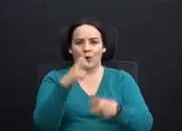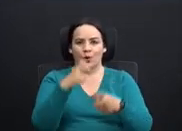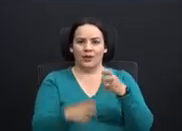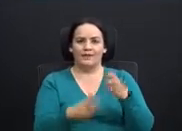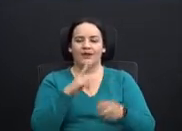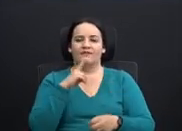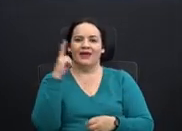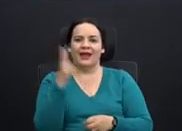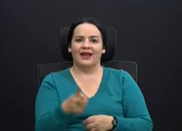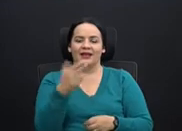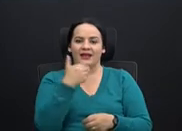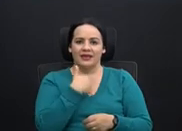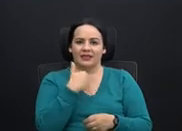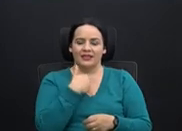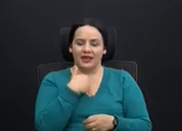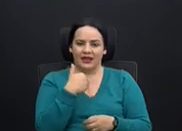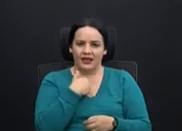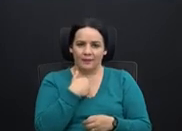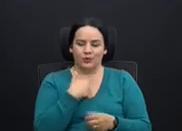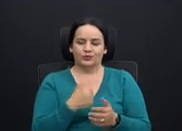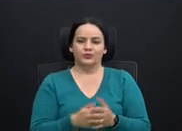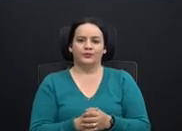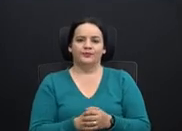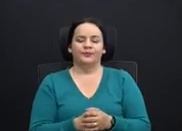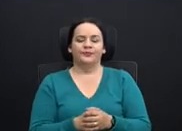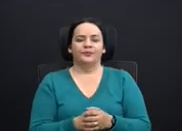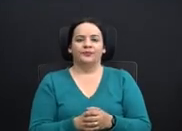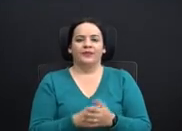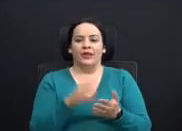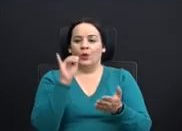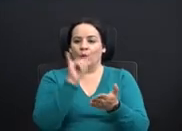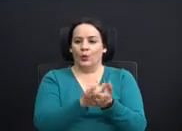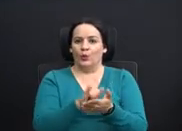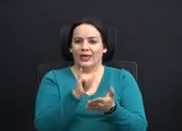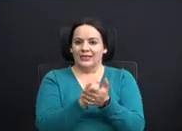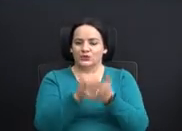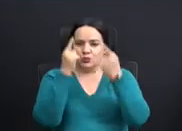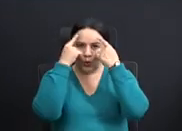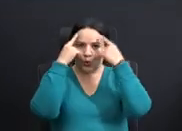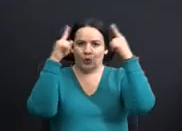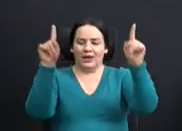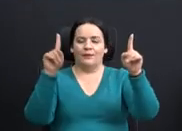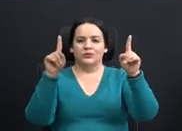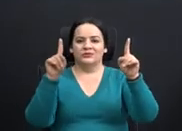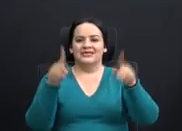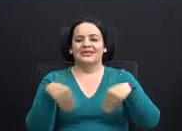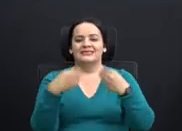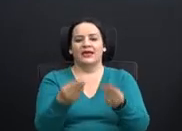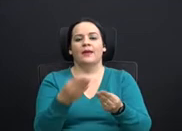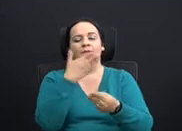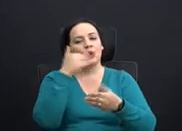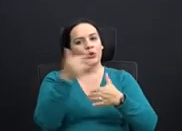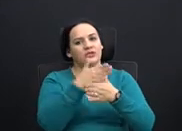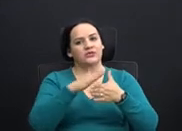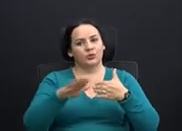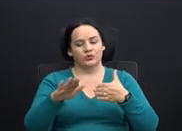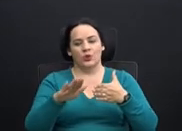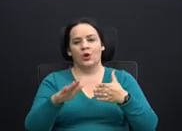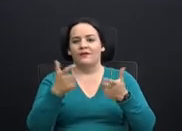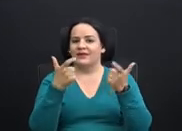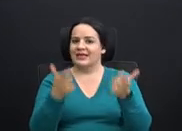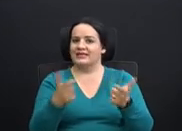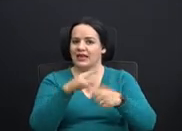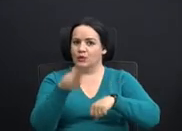real que tenemos a la vuelta de la esquina. Con esto logramos que se dé una mejor distribución de las riquezas naturales del